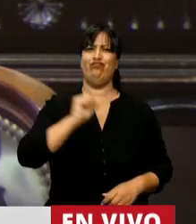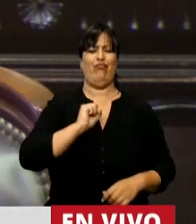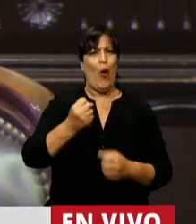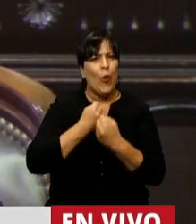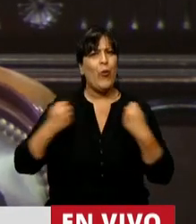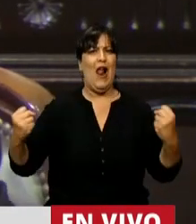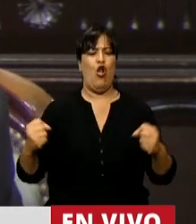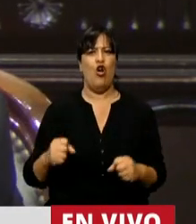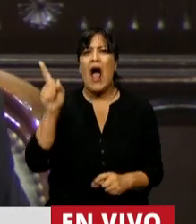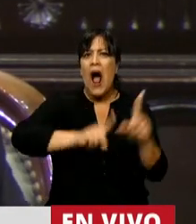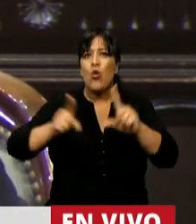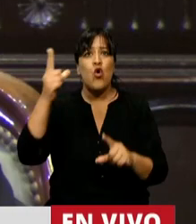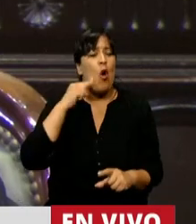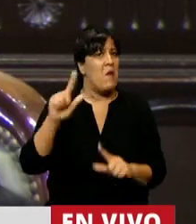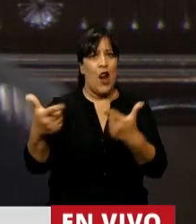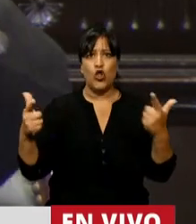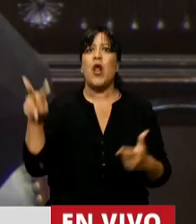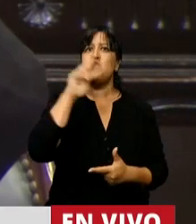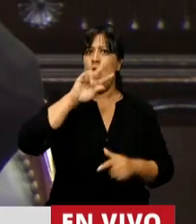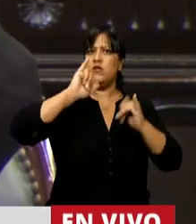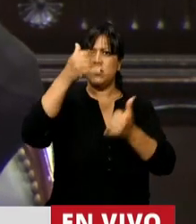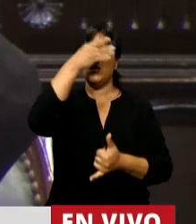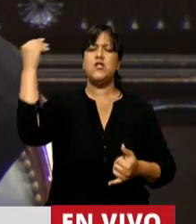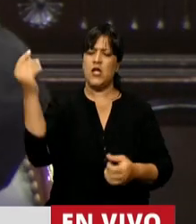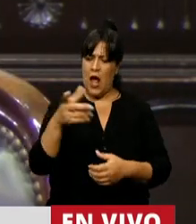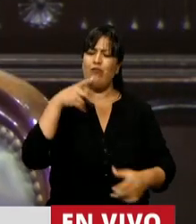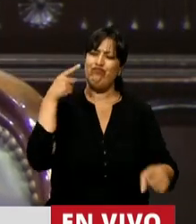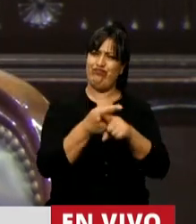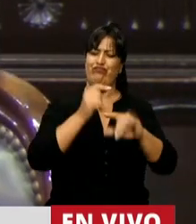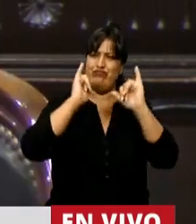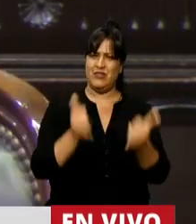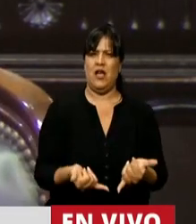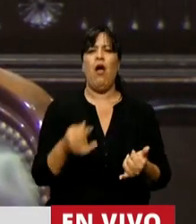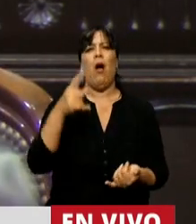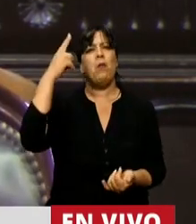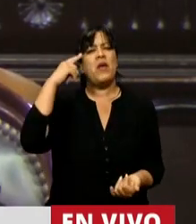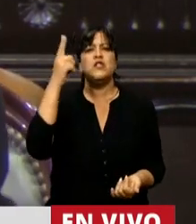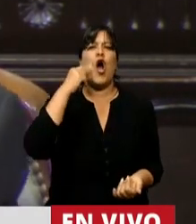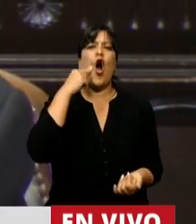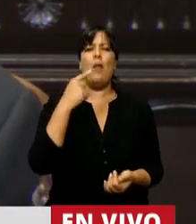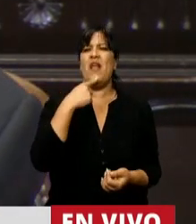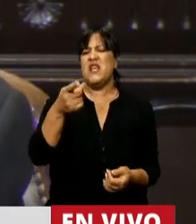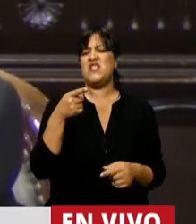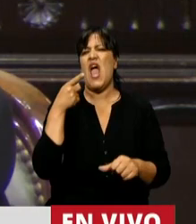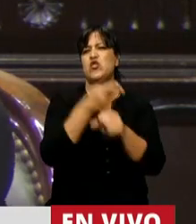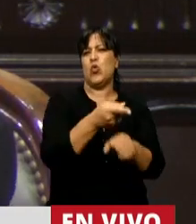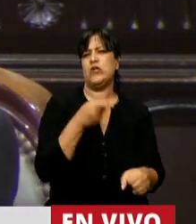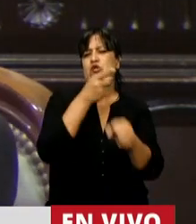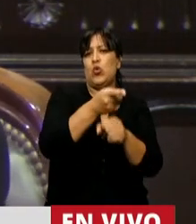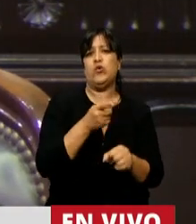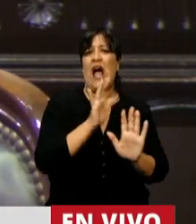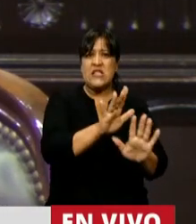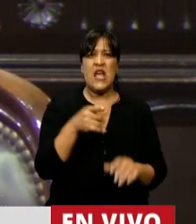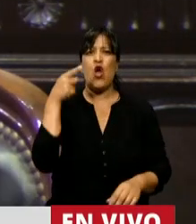Tuvo el coraje que no tienen algunos hombres que se piensan que es señal de hombría venir a insultar gratuitamente a